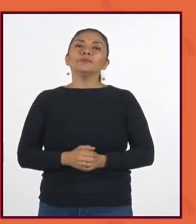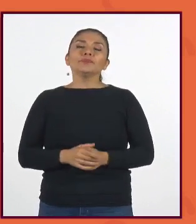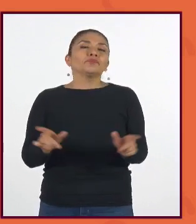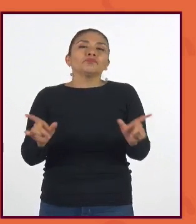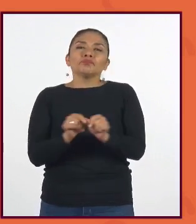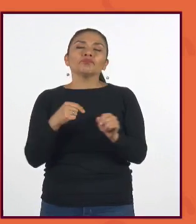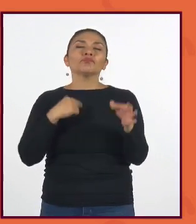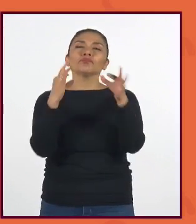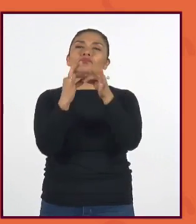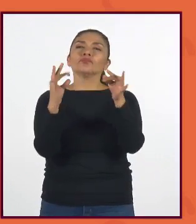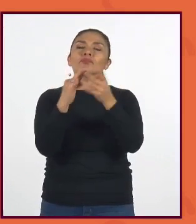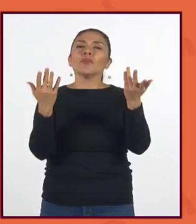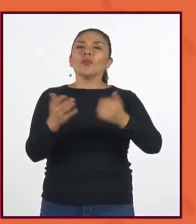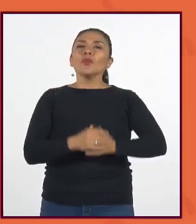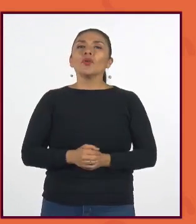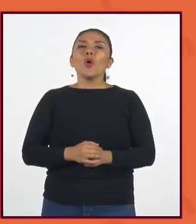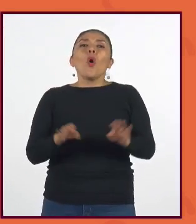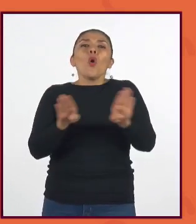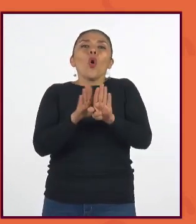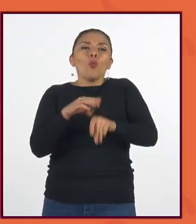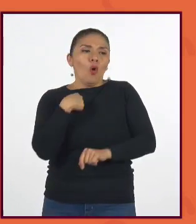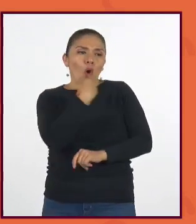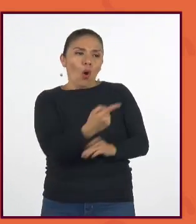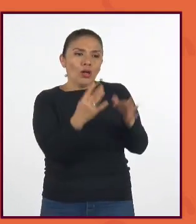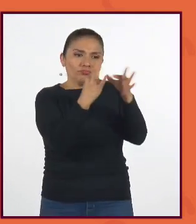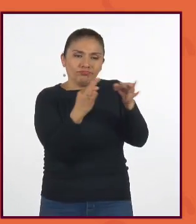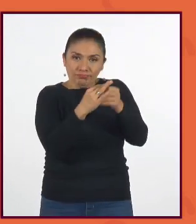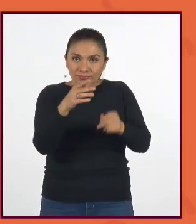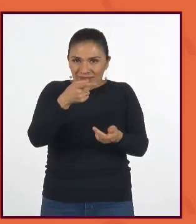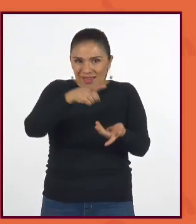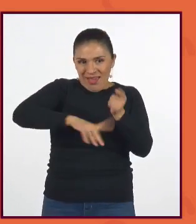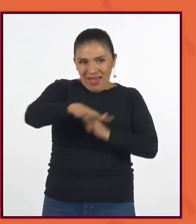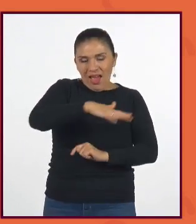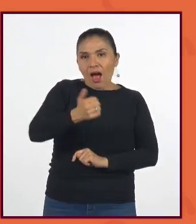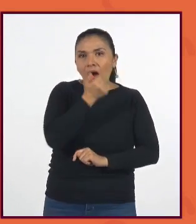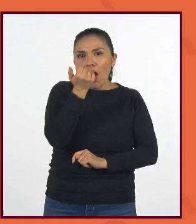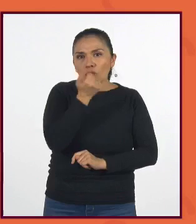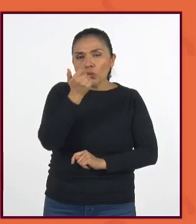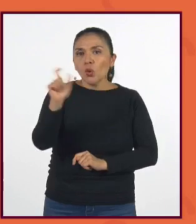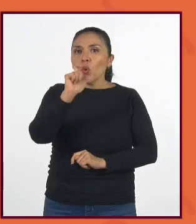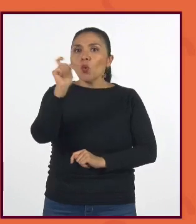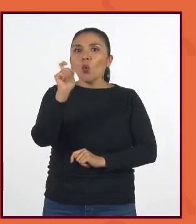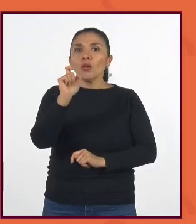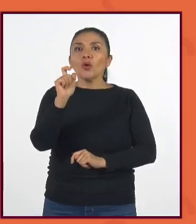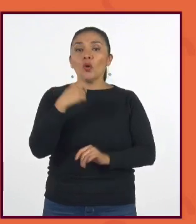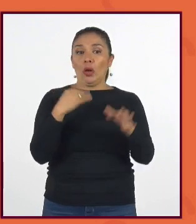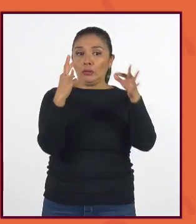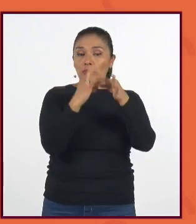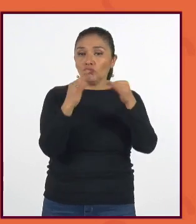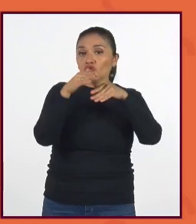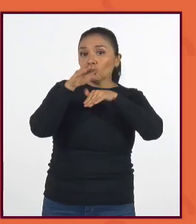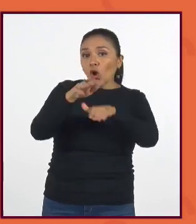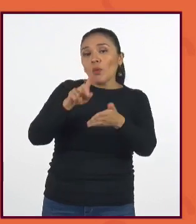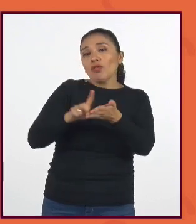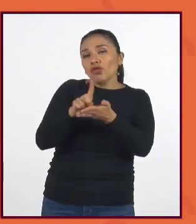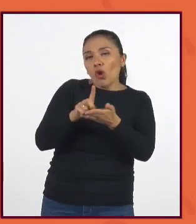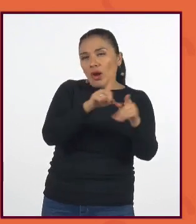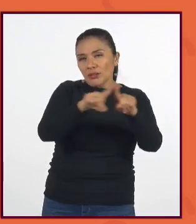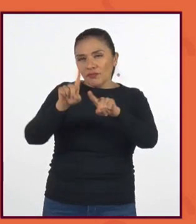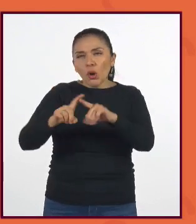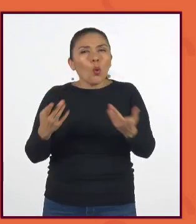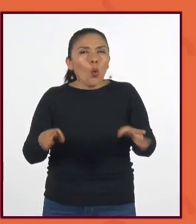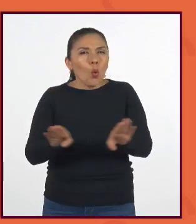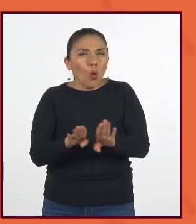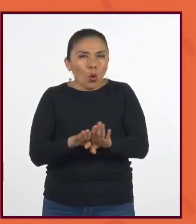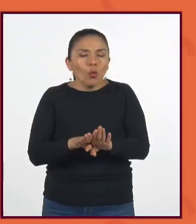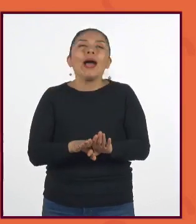cómo dirigirse a los chicos en el aula cuando se va a hablar de sustancias psicoactivas. Entonces, algo importante